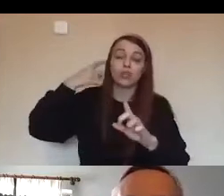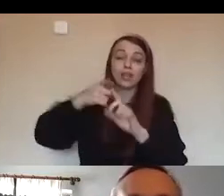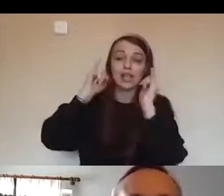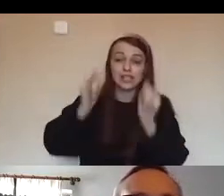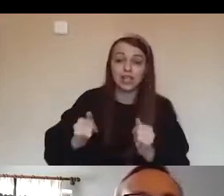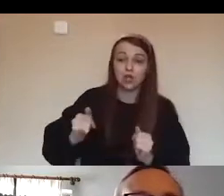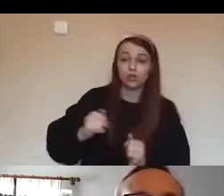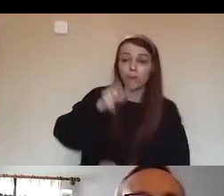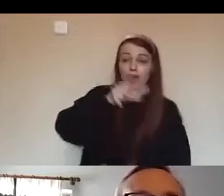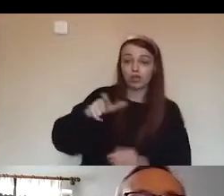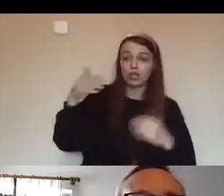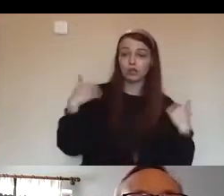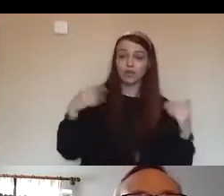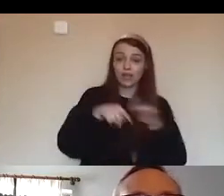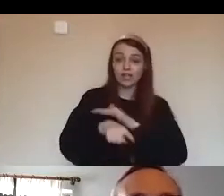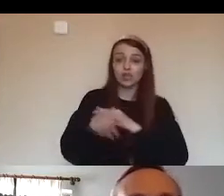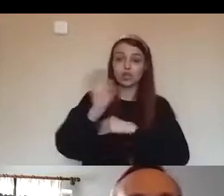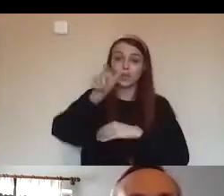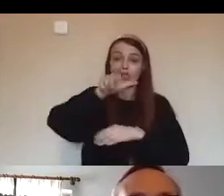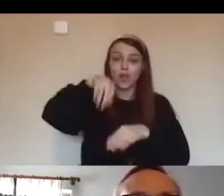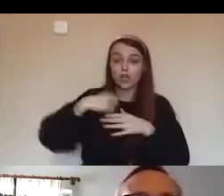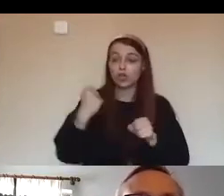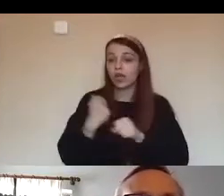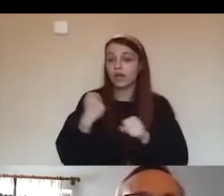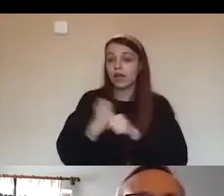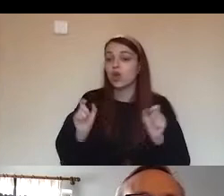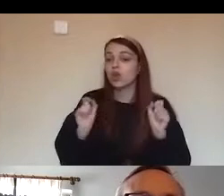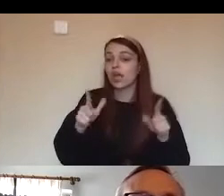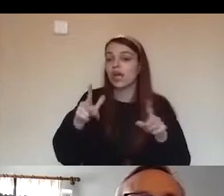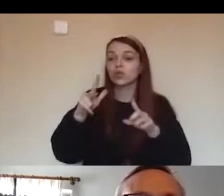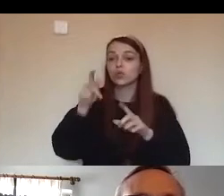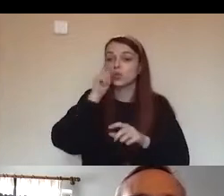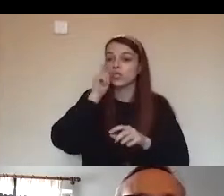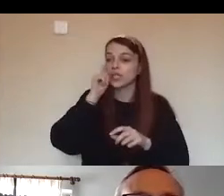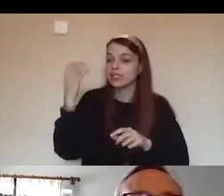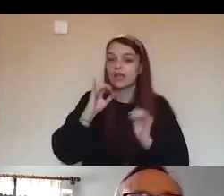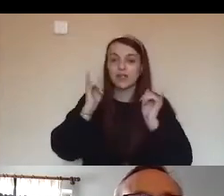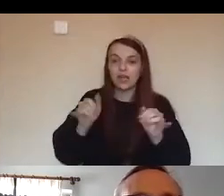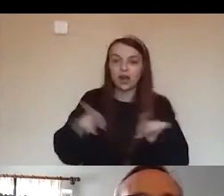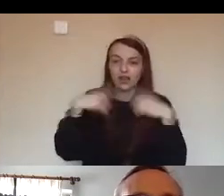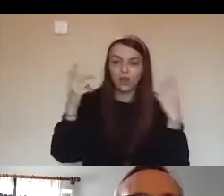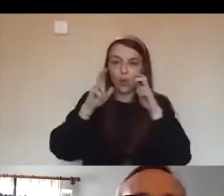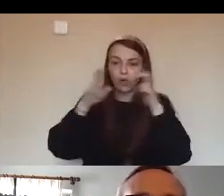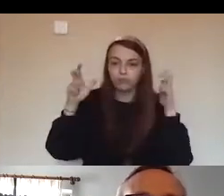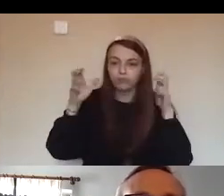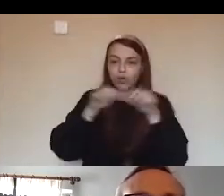nuestros empleados permitan a estos turistas llegar, sea cual sea su tamaño, su forma.